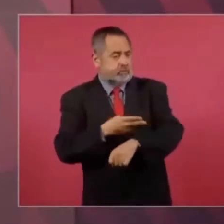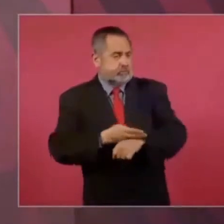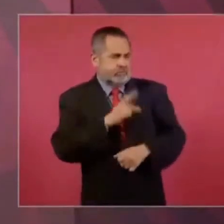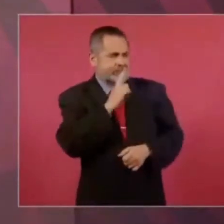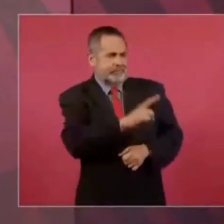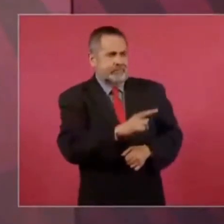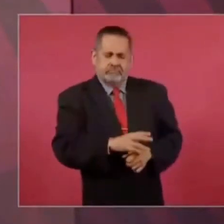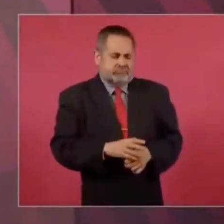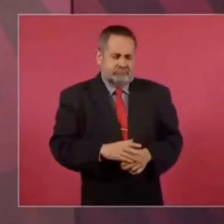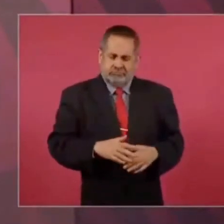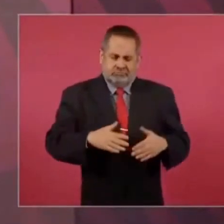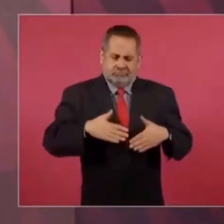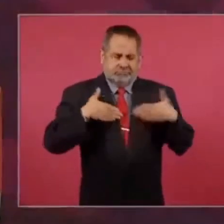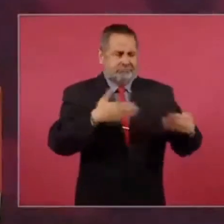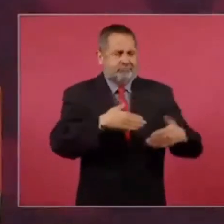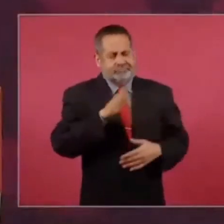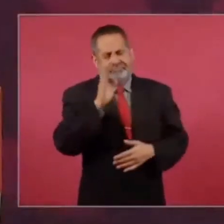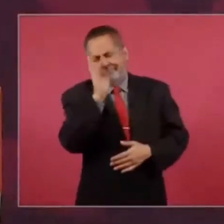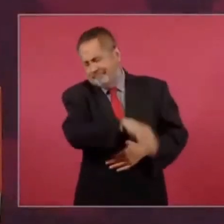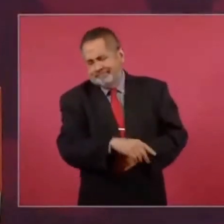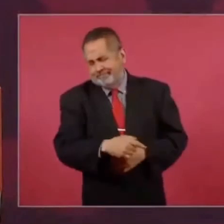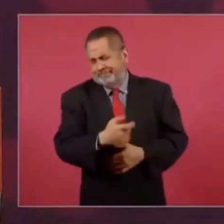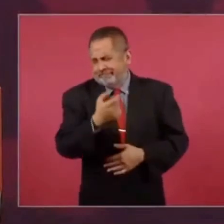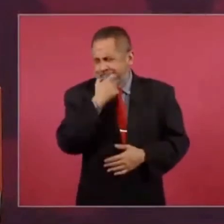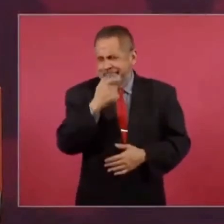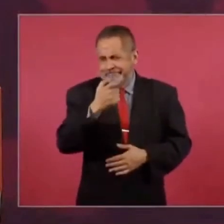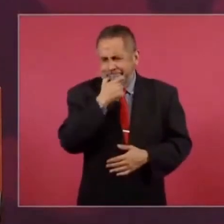una franca carcajada,